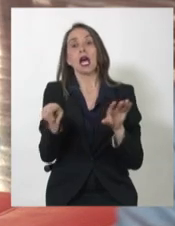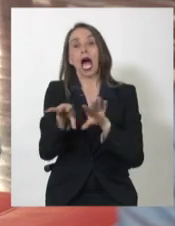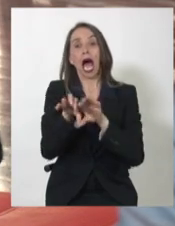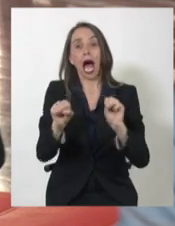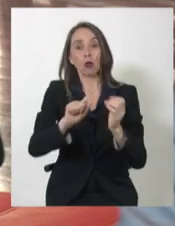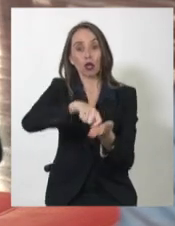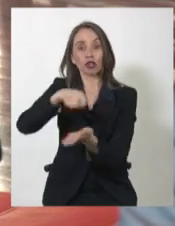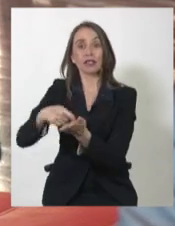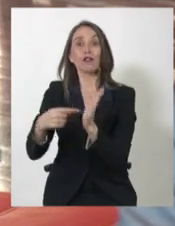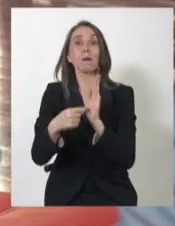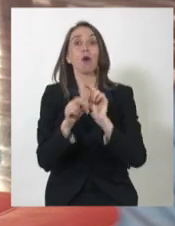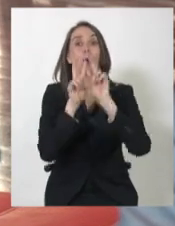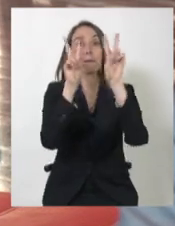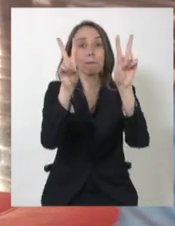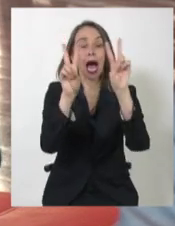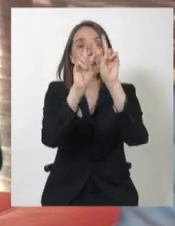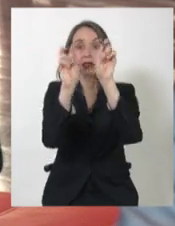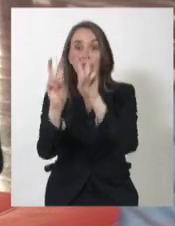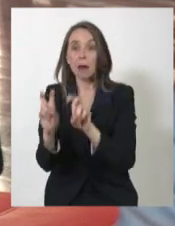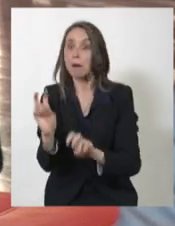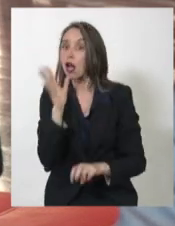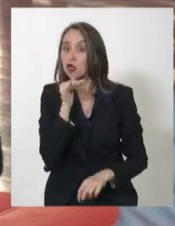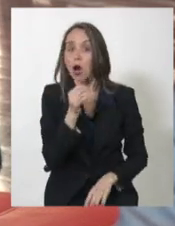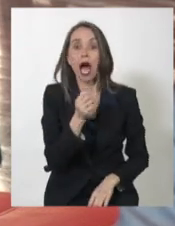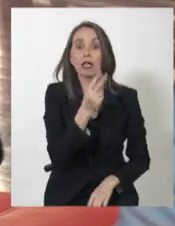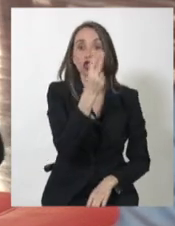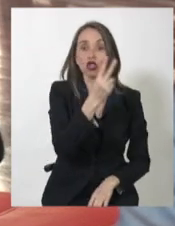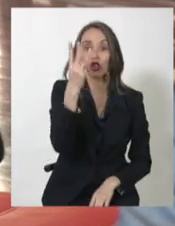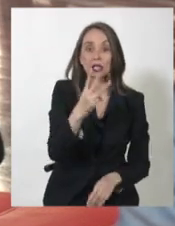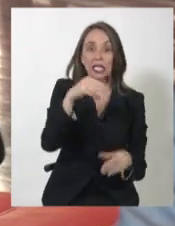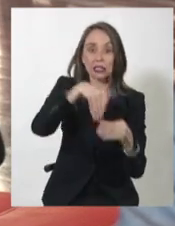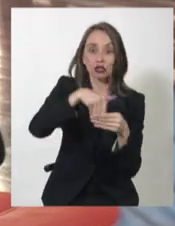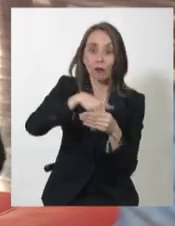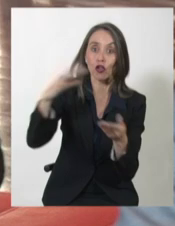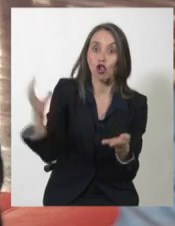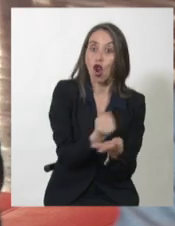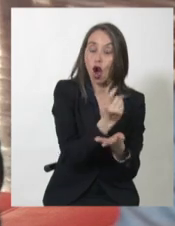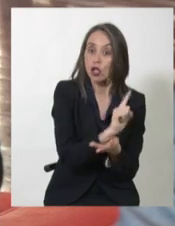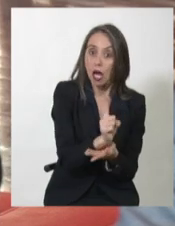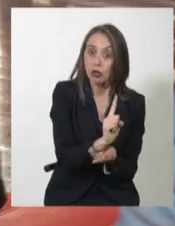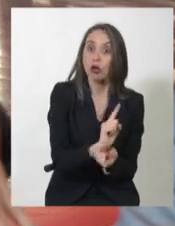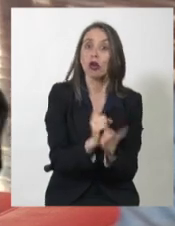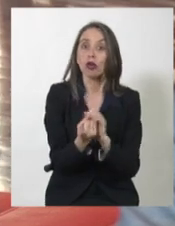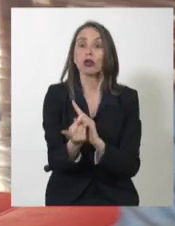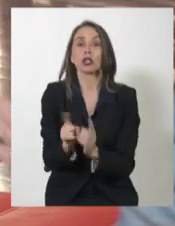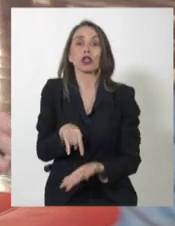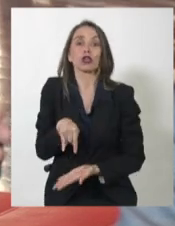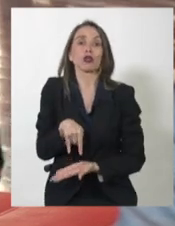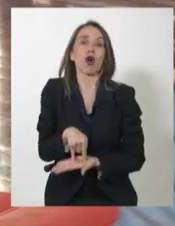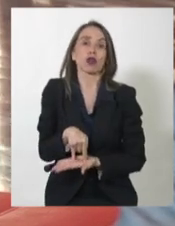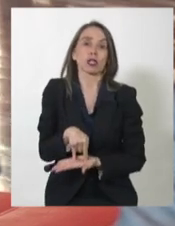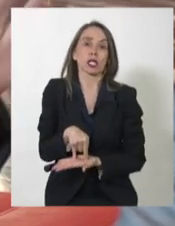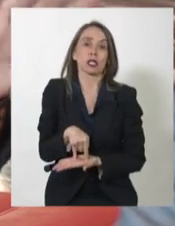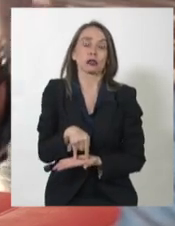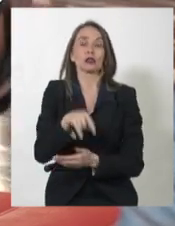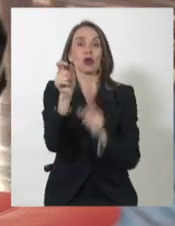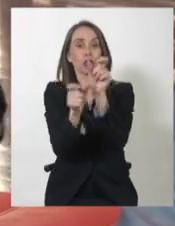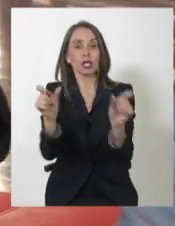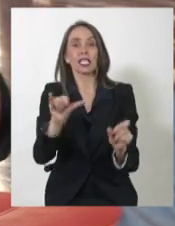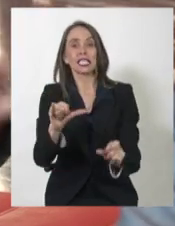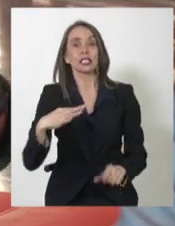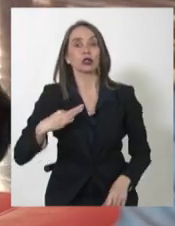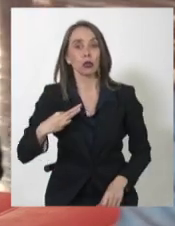paz, los temas donde no se llega al quórum de los 2/3, entonces derivamos por el Congreso y la